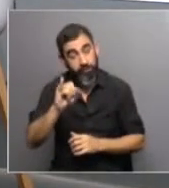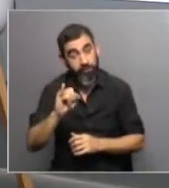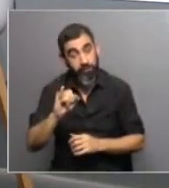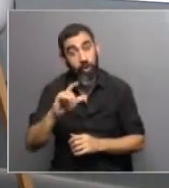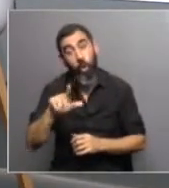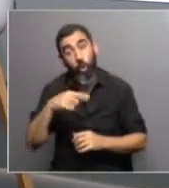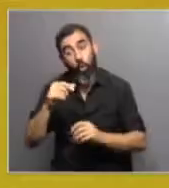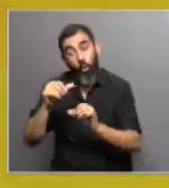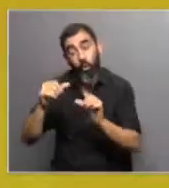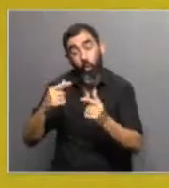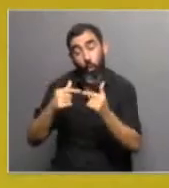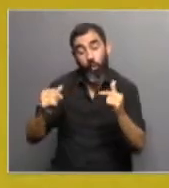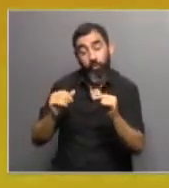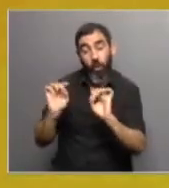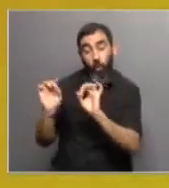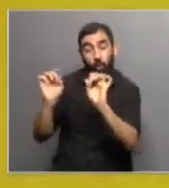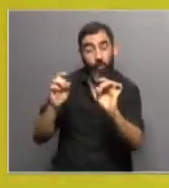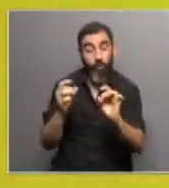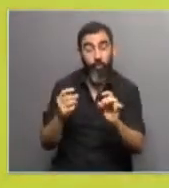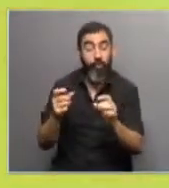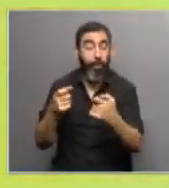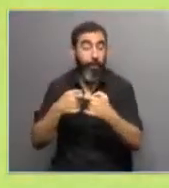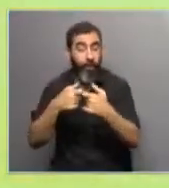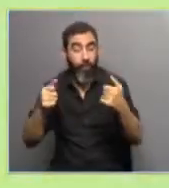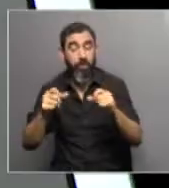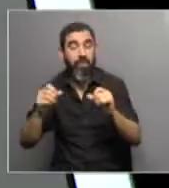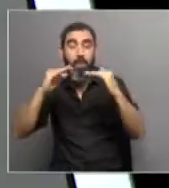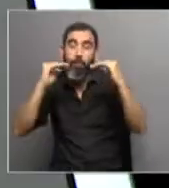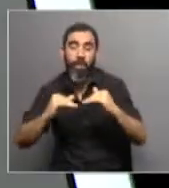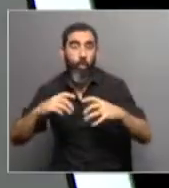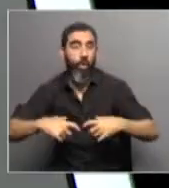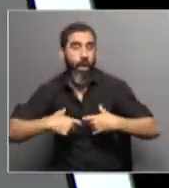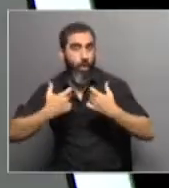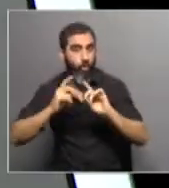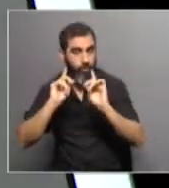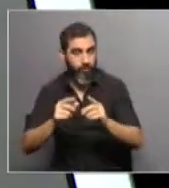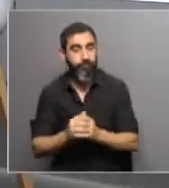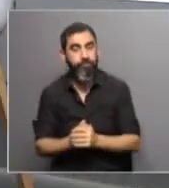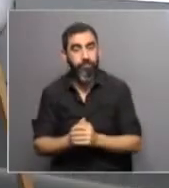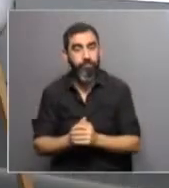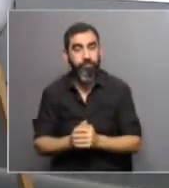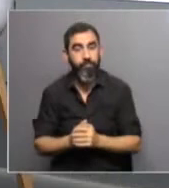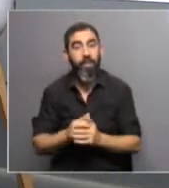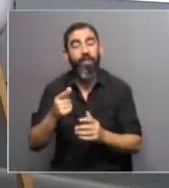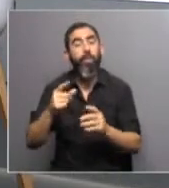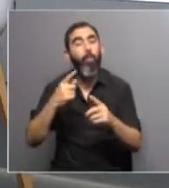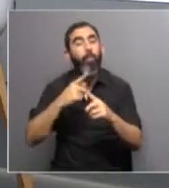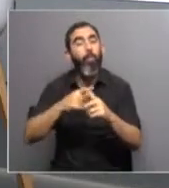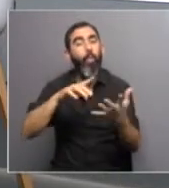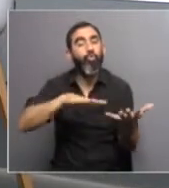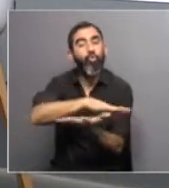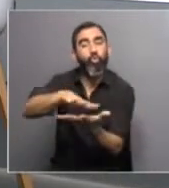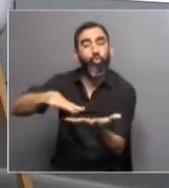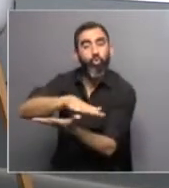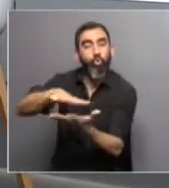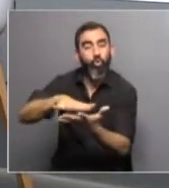aerosoles enmascaran la señal de los gases de efecto invernadero. Tenemos ahora una imagen que muestra el mundo dividido en regiones y que muestra